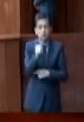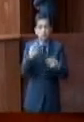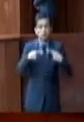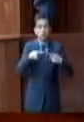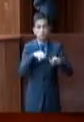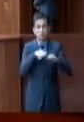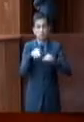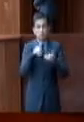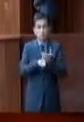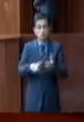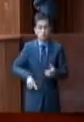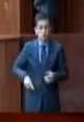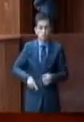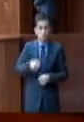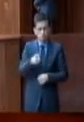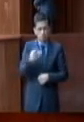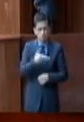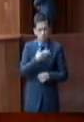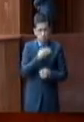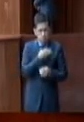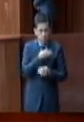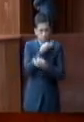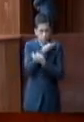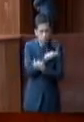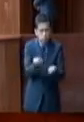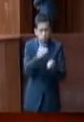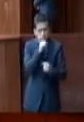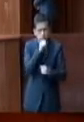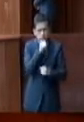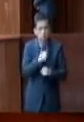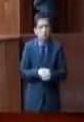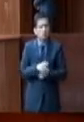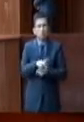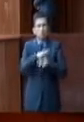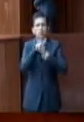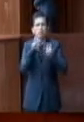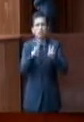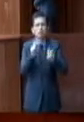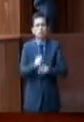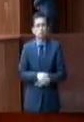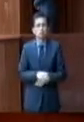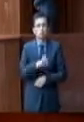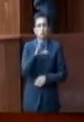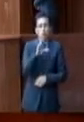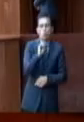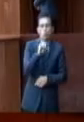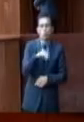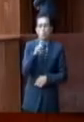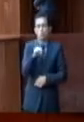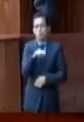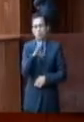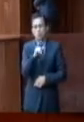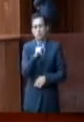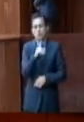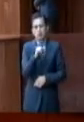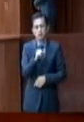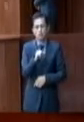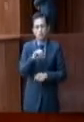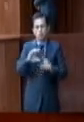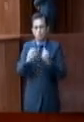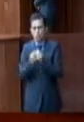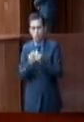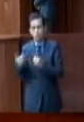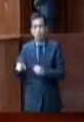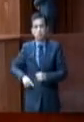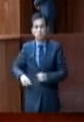una publicación se le denomina comunicado conjunto del gobierno federal con